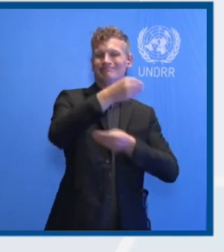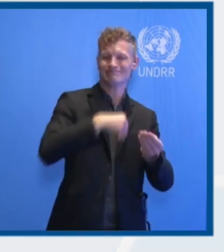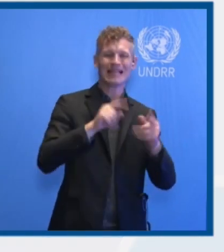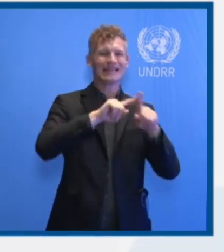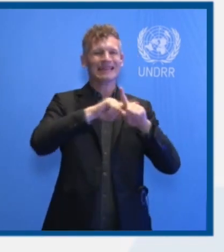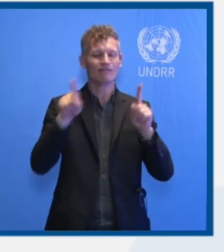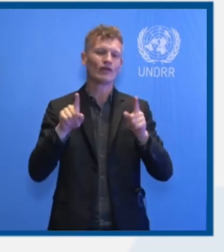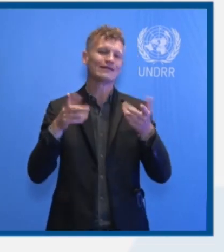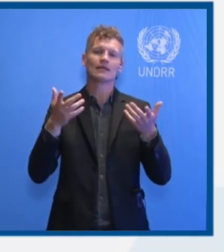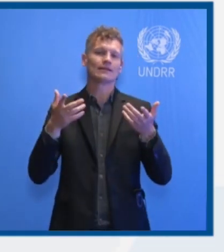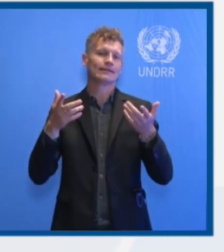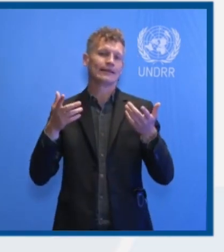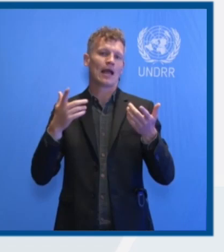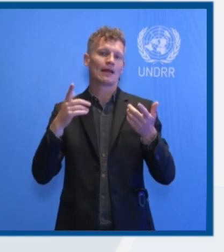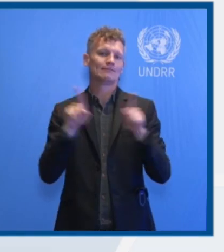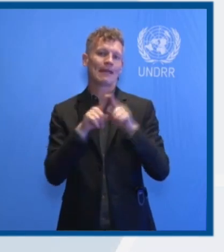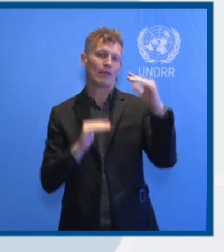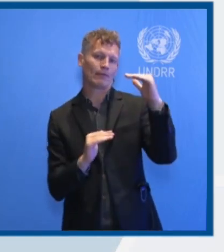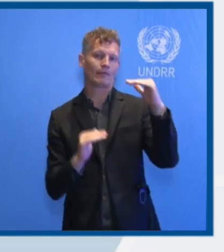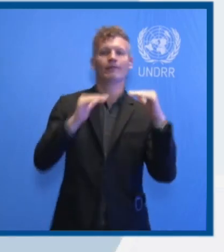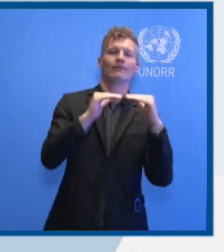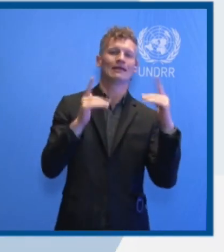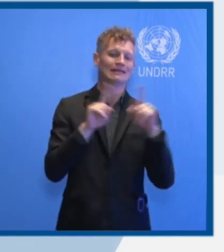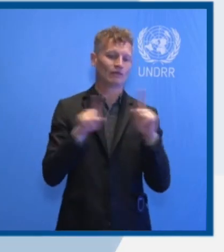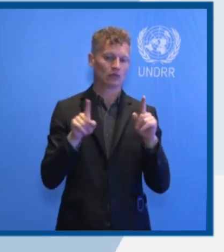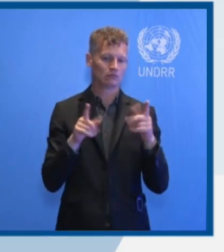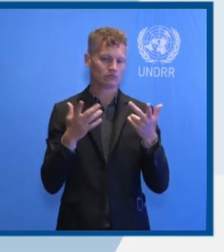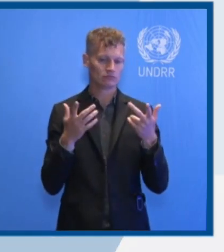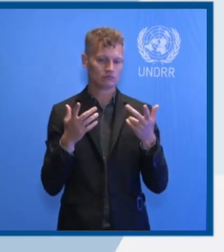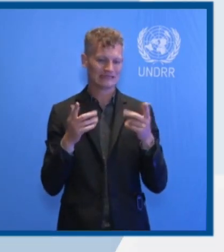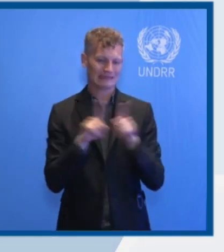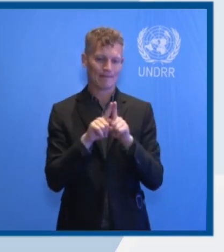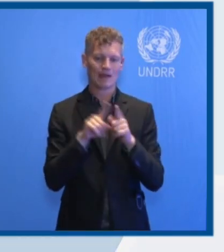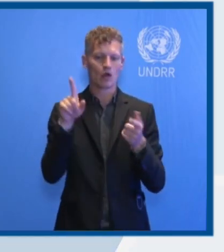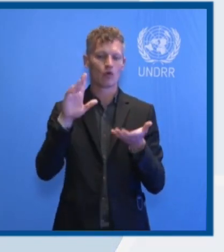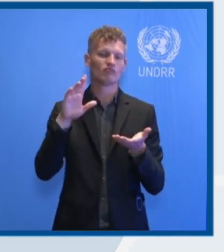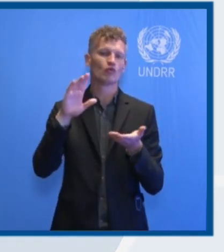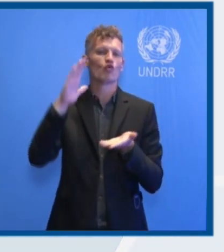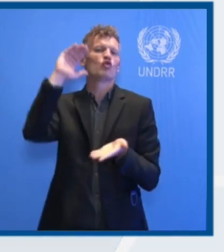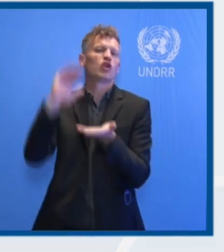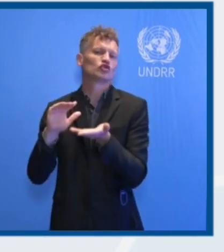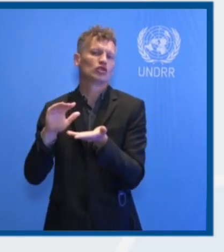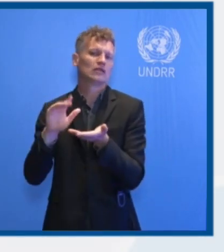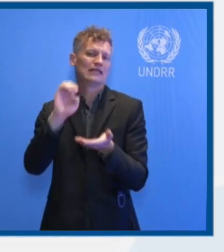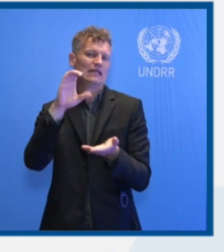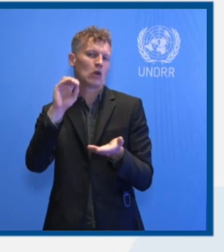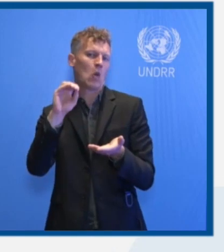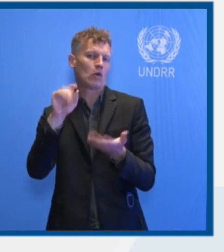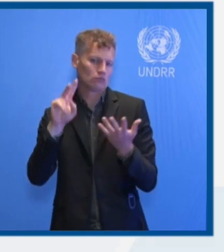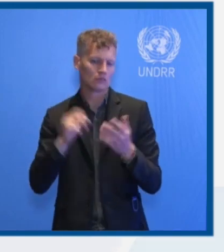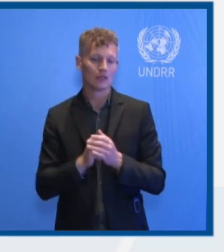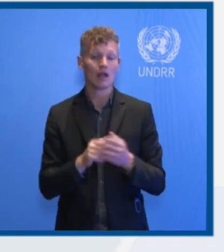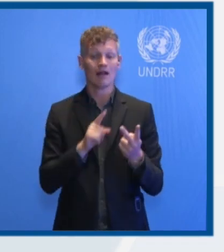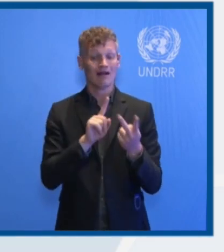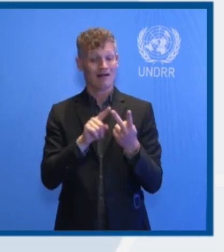involucramiento del sector privado que muestre las NBS como un factor de competitividad. Para eso tenemos una estrategia para incluir medidas de adaptación